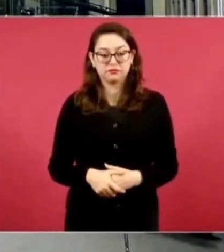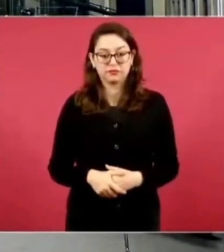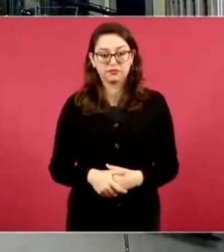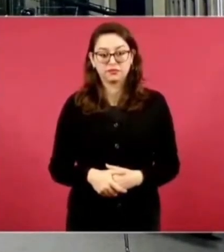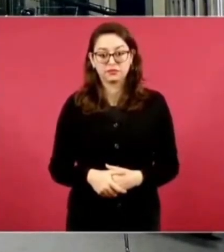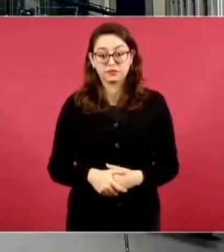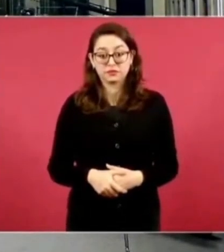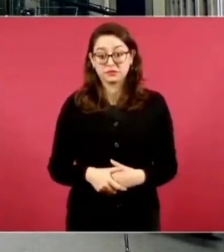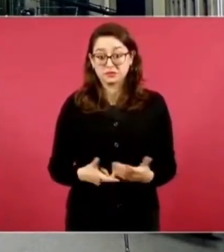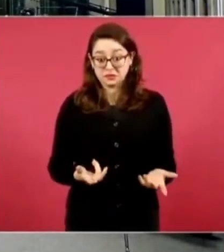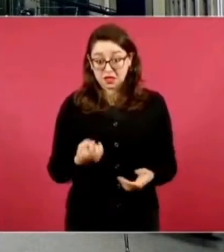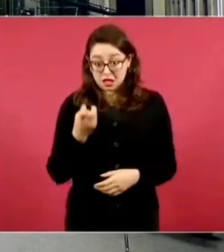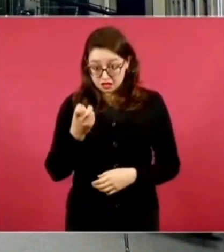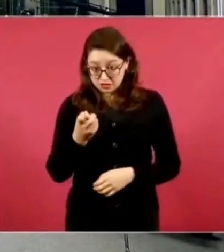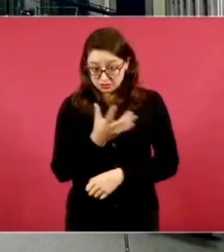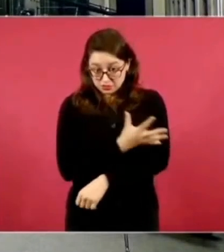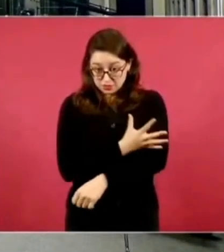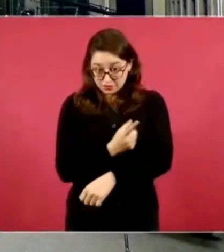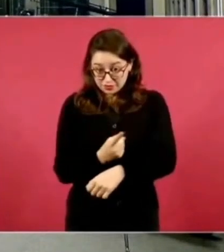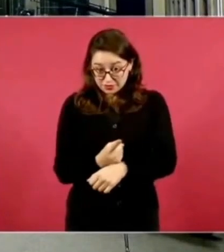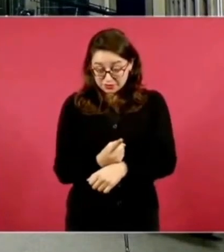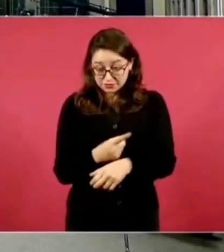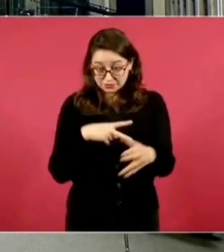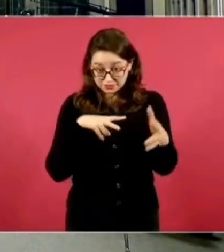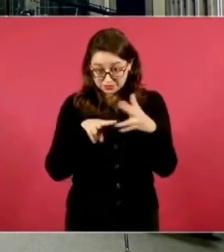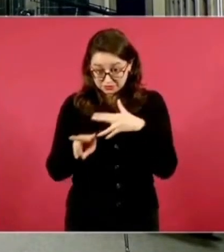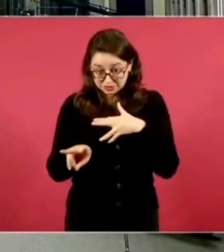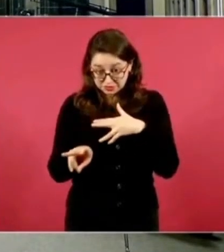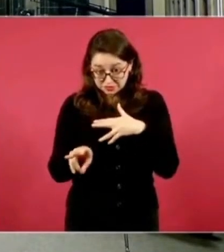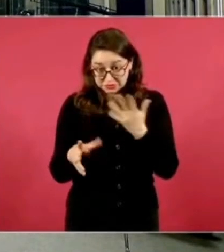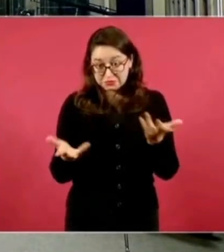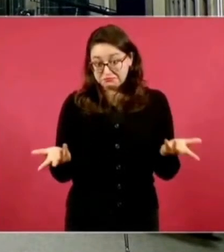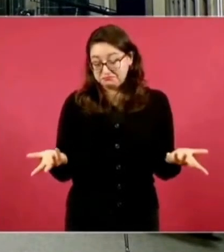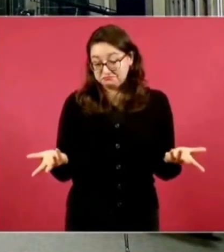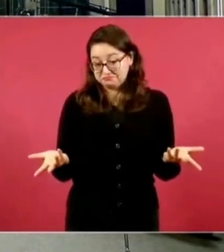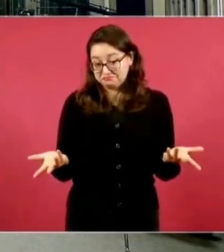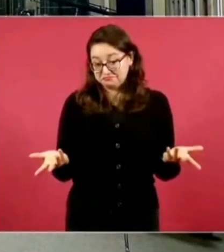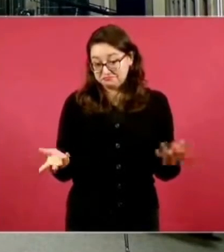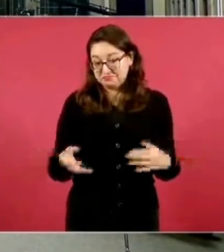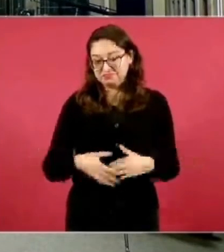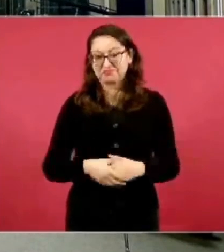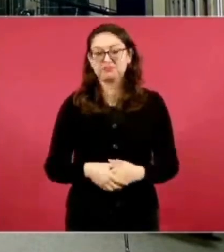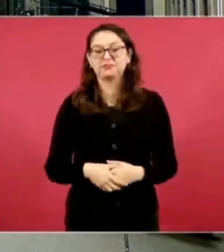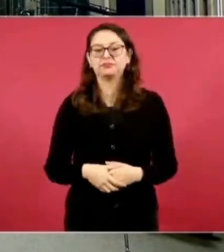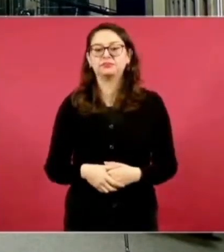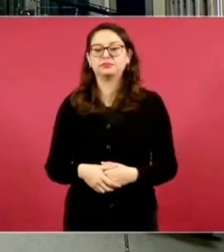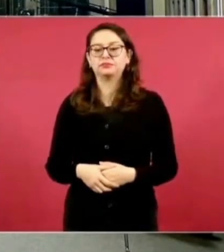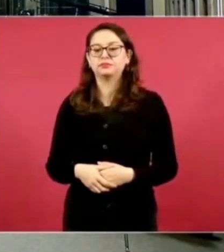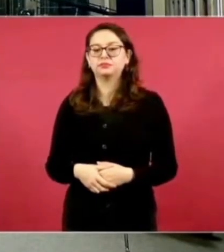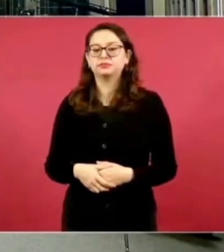¿Es transparencia? Sí. En una segunda pregunta.